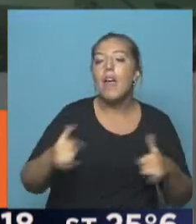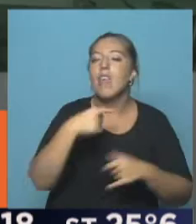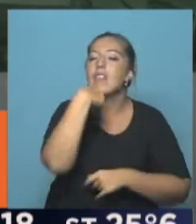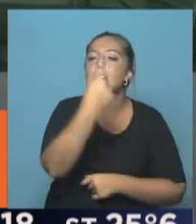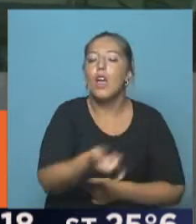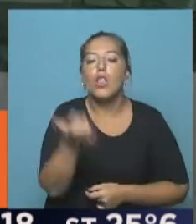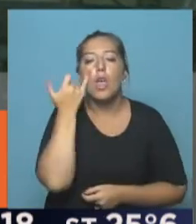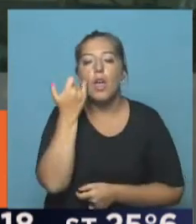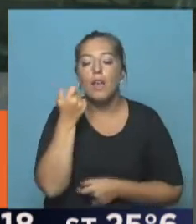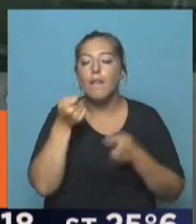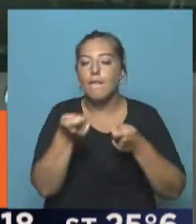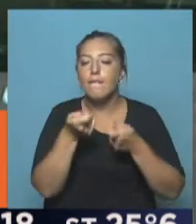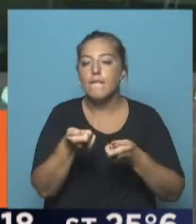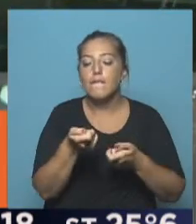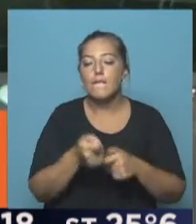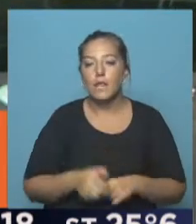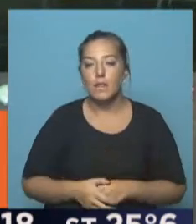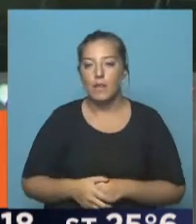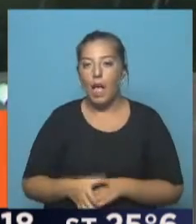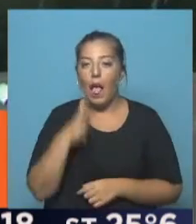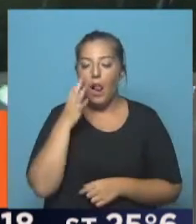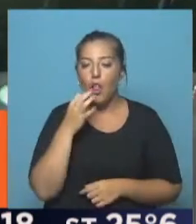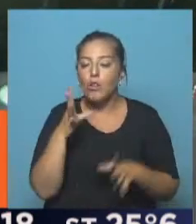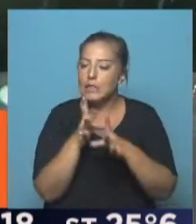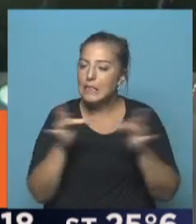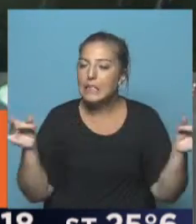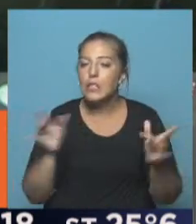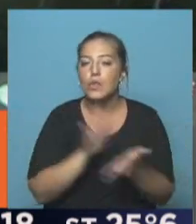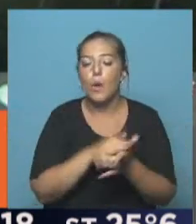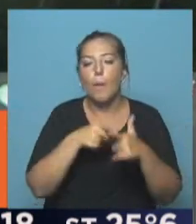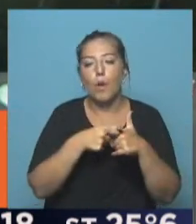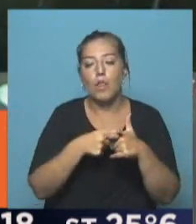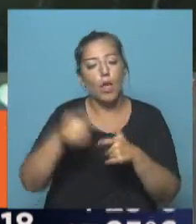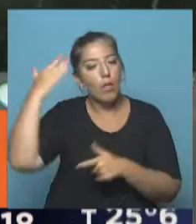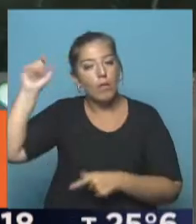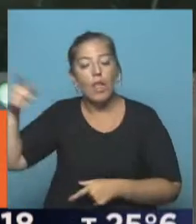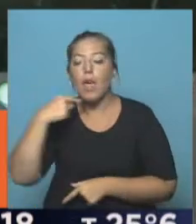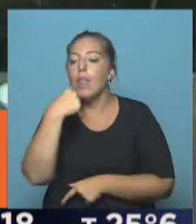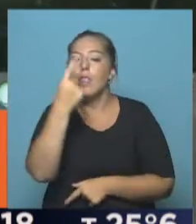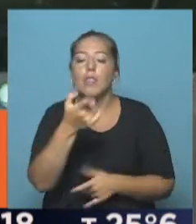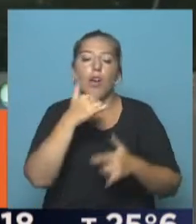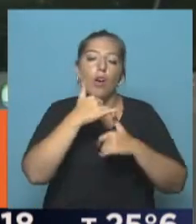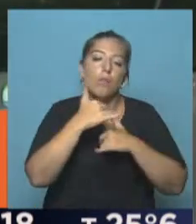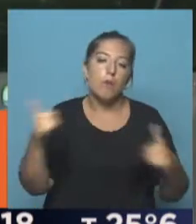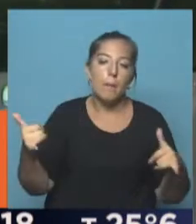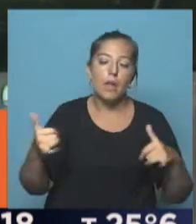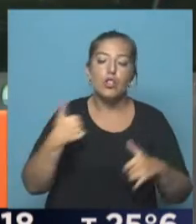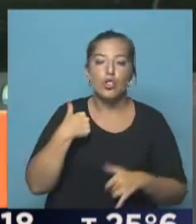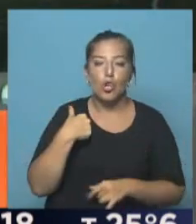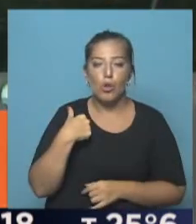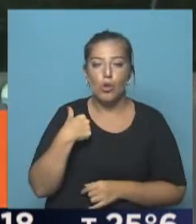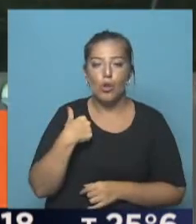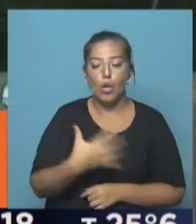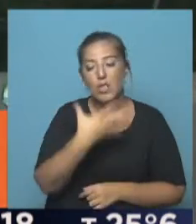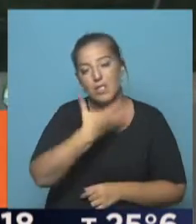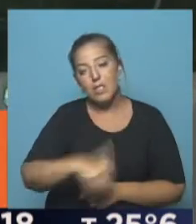y tocando una fibra muy sensible de la política de Medio Oriente. Él hizo la campaña diciendo, yo voy a trasladar la embajada